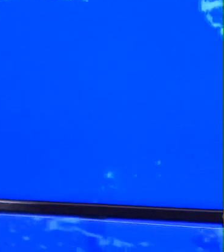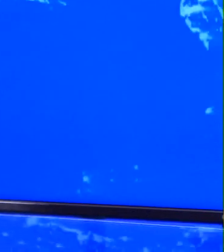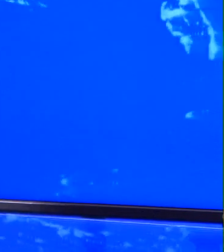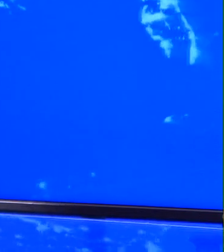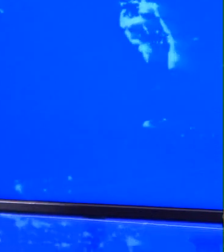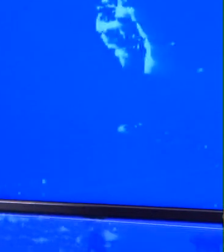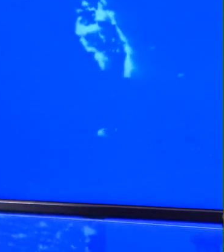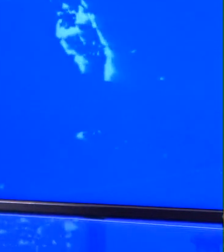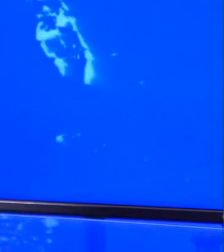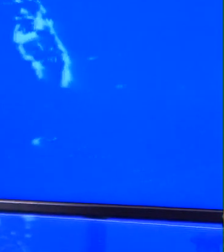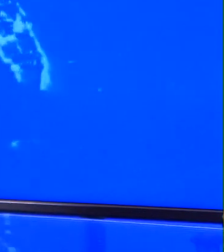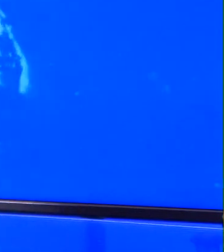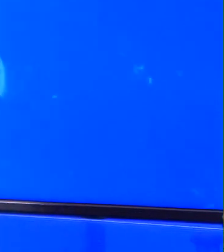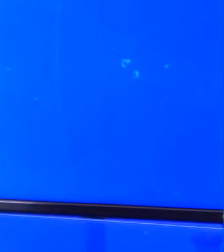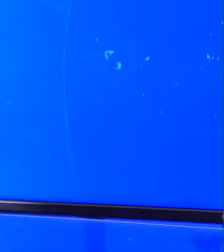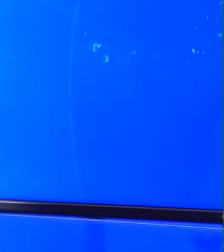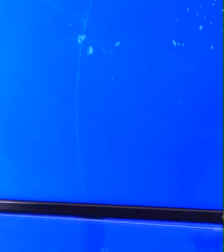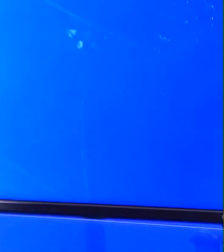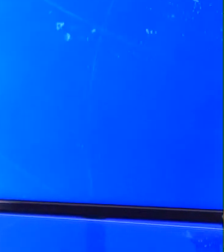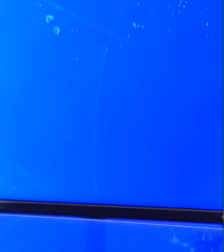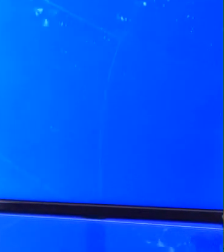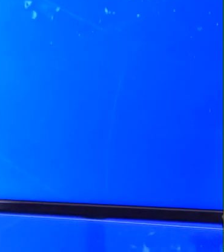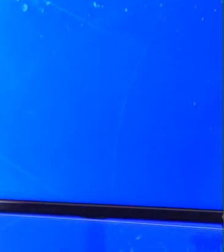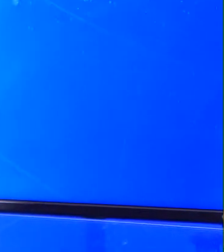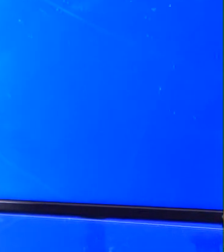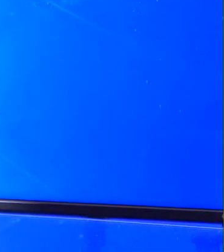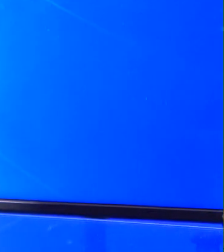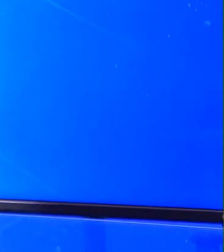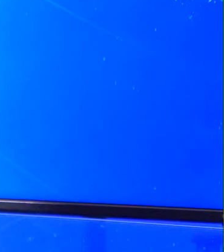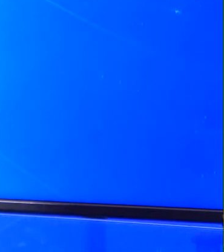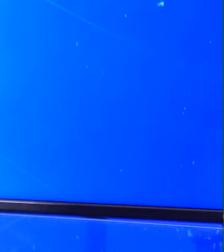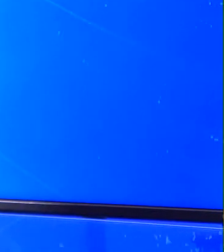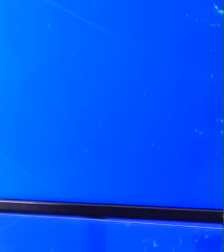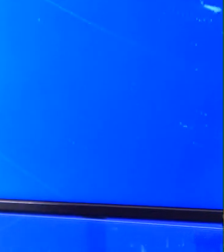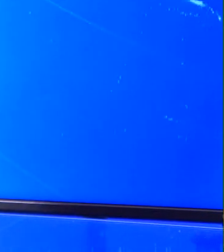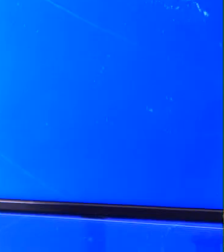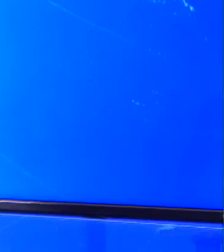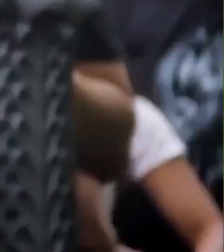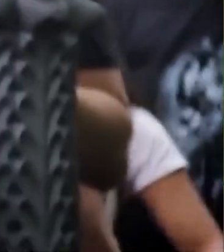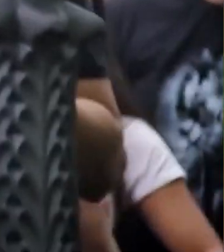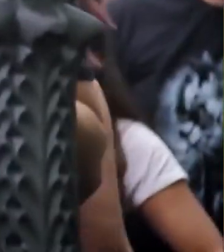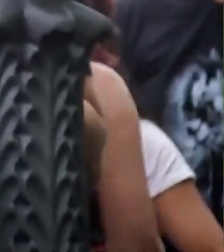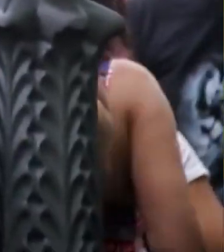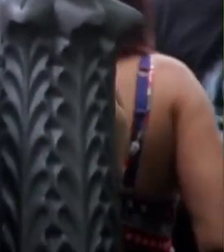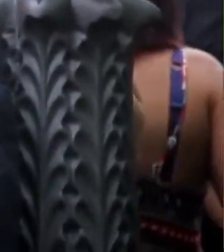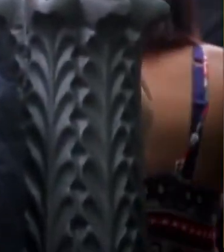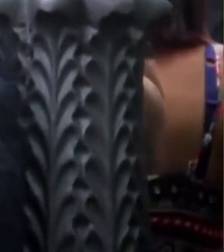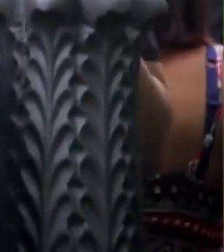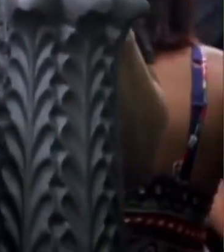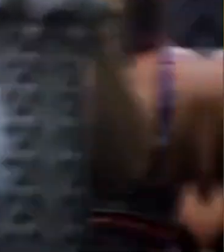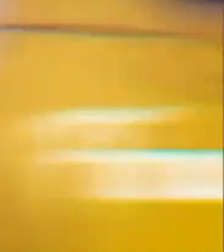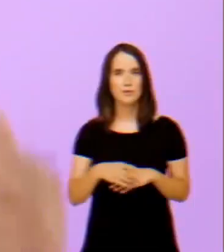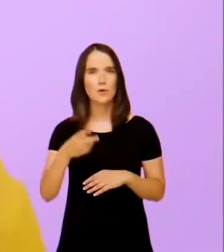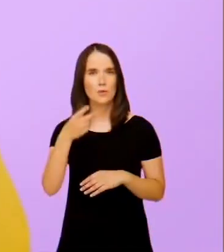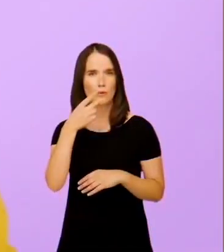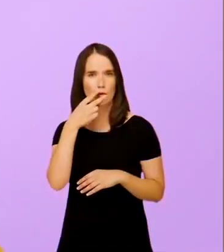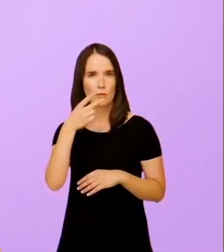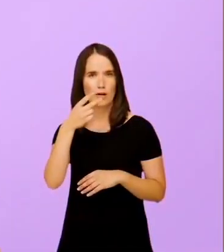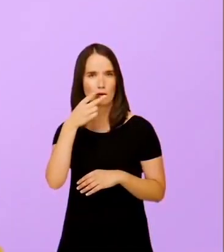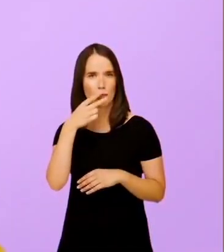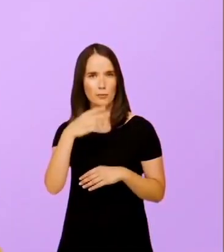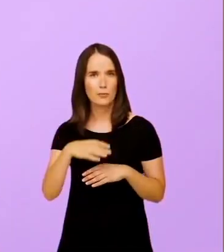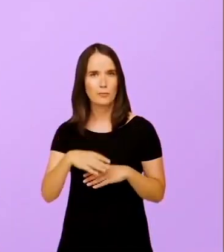haciendo vapeo, que es más peligroso incluso que la nicotina. el uso del cigarro electrónico se